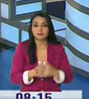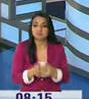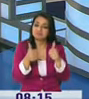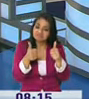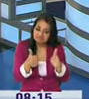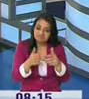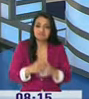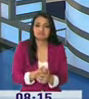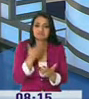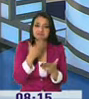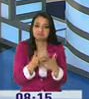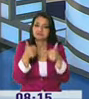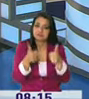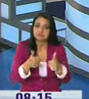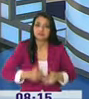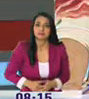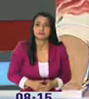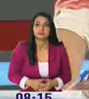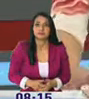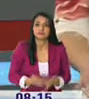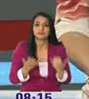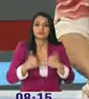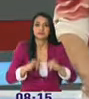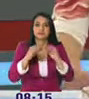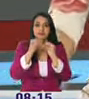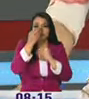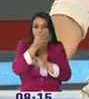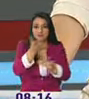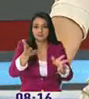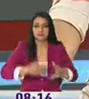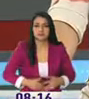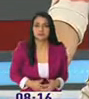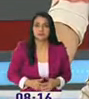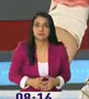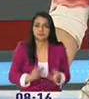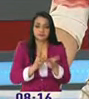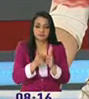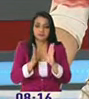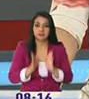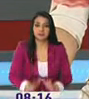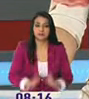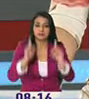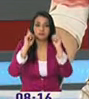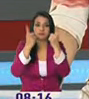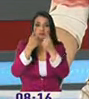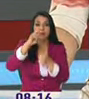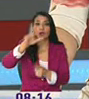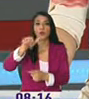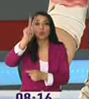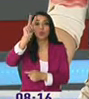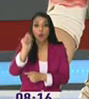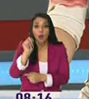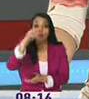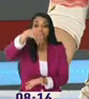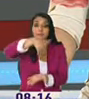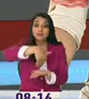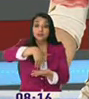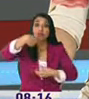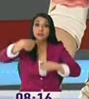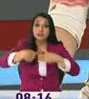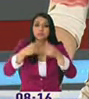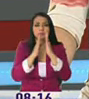Enhorabuena, bien por toda la ciudad. Ahora seguimos con más novedades y les contamos que vecinos del sector de San Juan, en pleno centro de la capital, hacen un